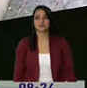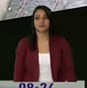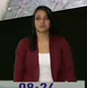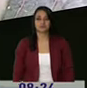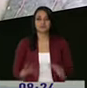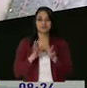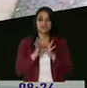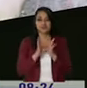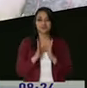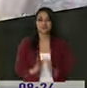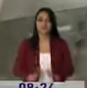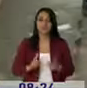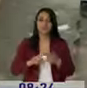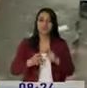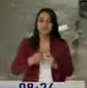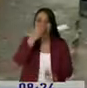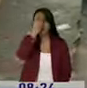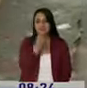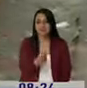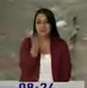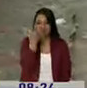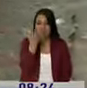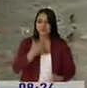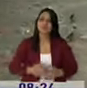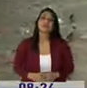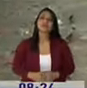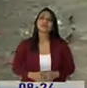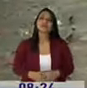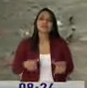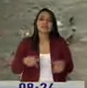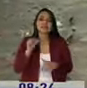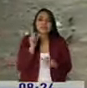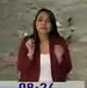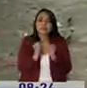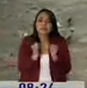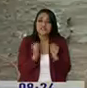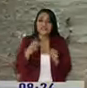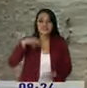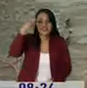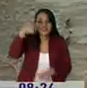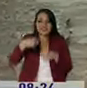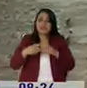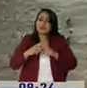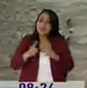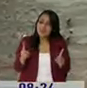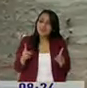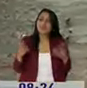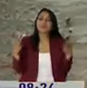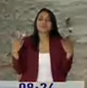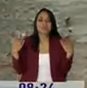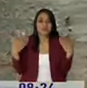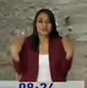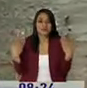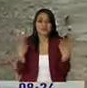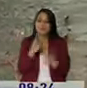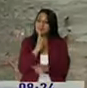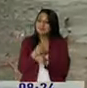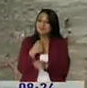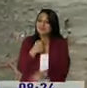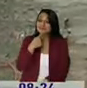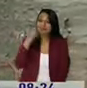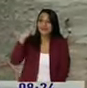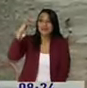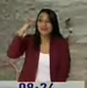Robert, amigos televidentes, muy buenos días, así es, con un poquito de frío aquí en el norte de la capital, pero bastante contentos por lo que tú decías, de